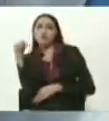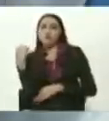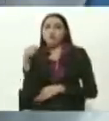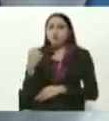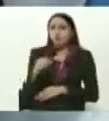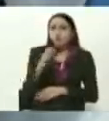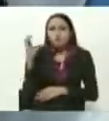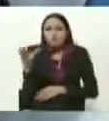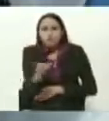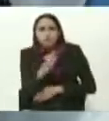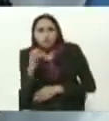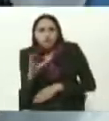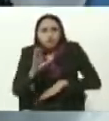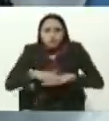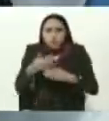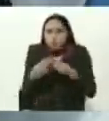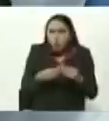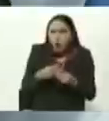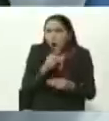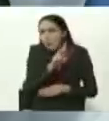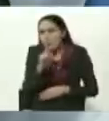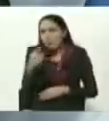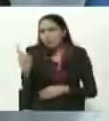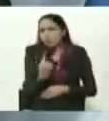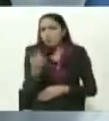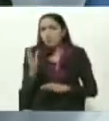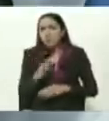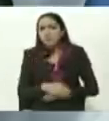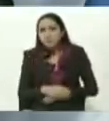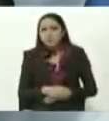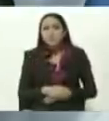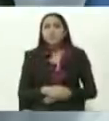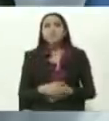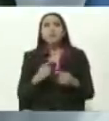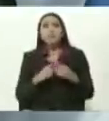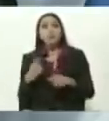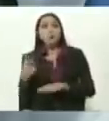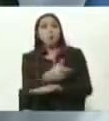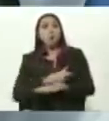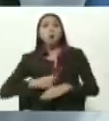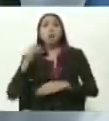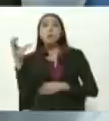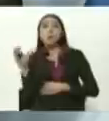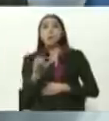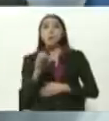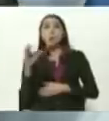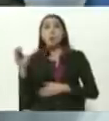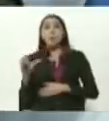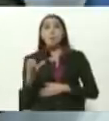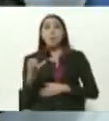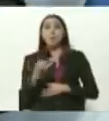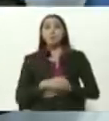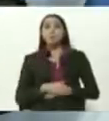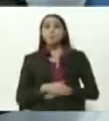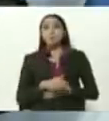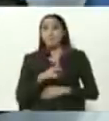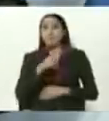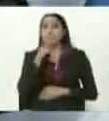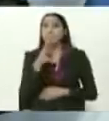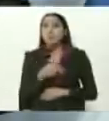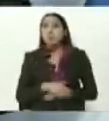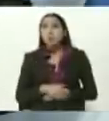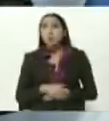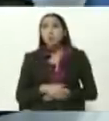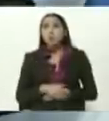colombiano dice que solamente fueron 21. Mientras el gobierno colombiano, peor aún, el